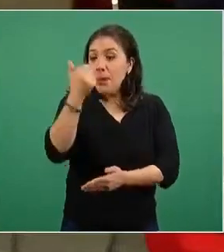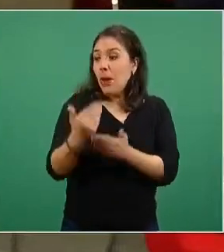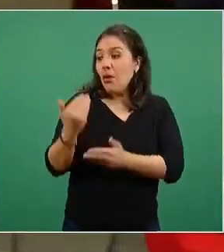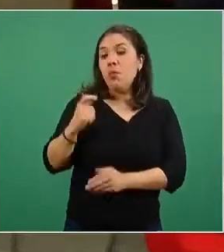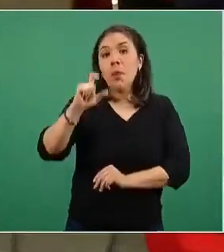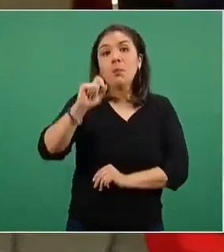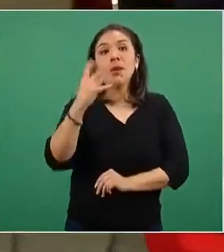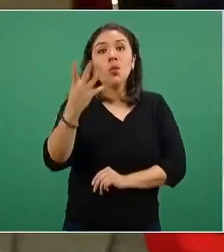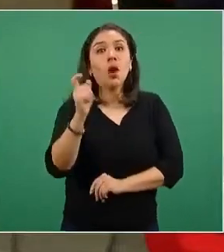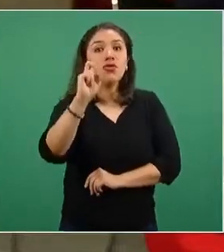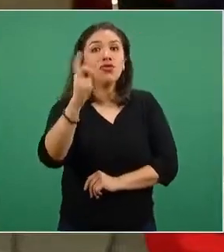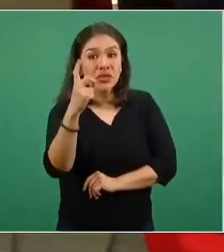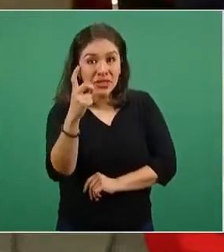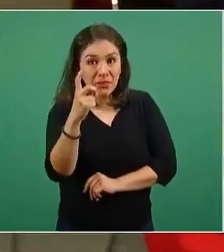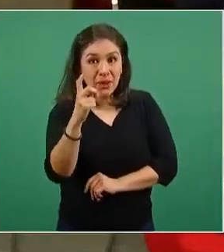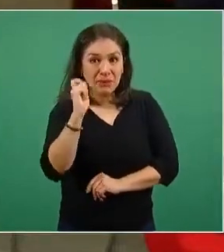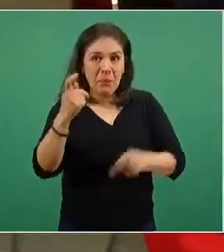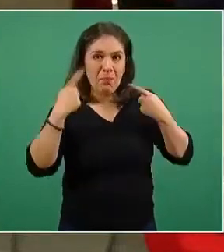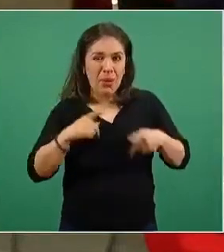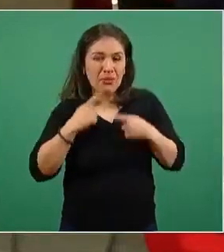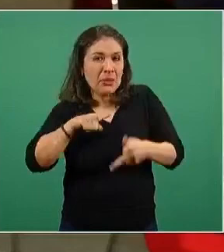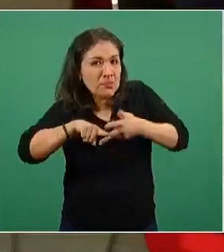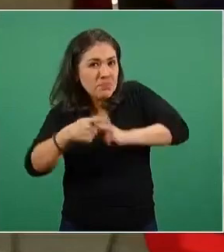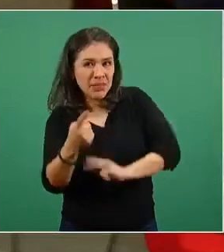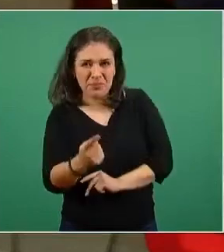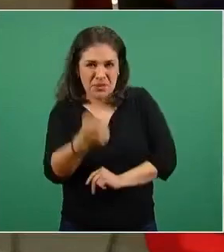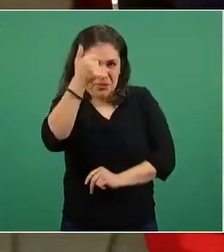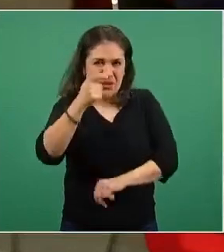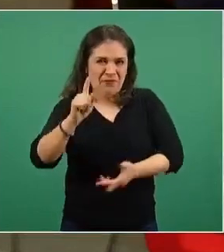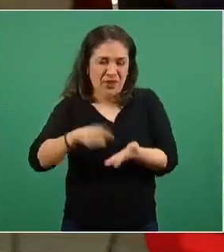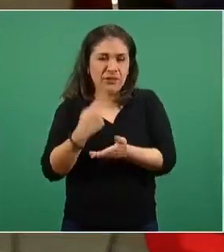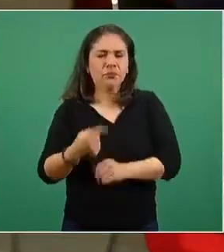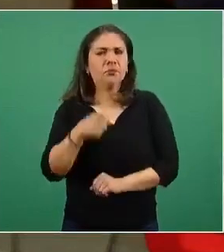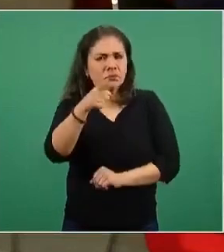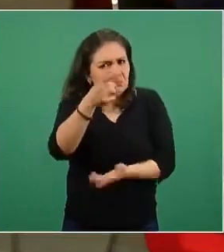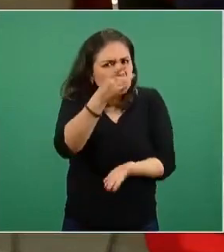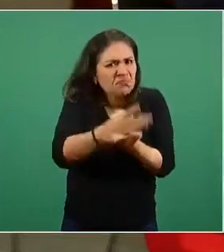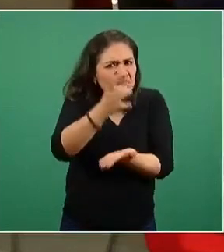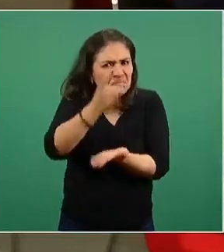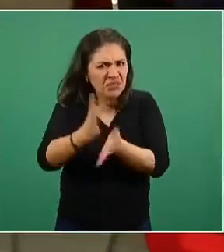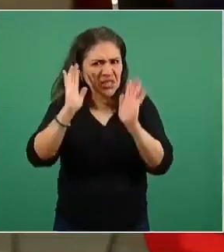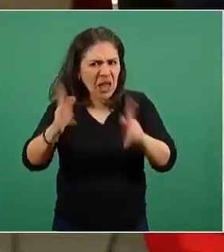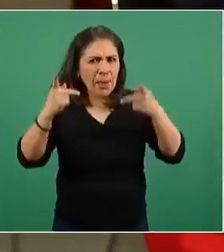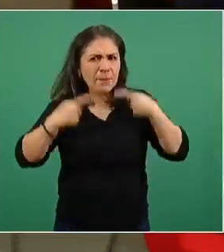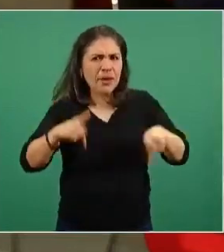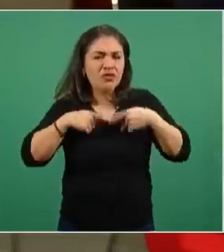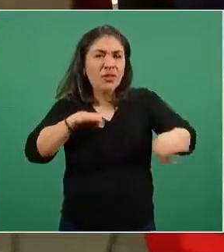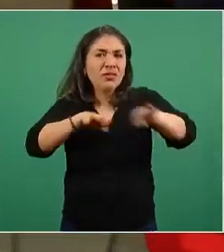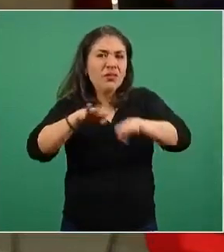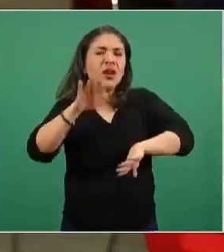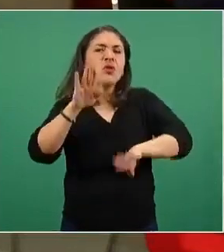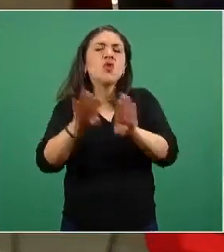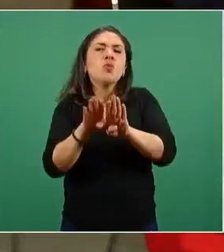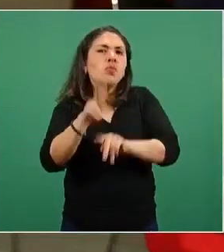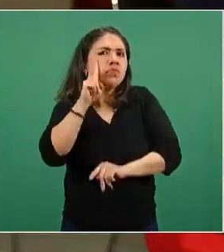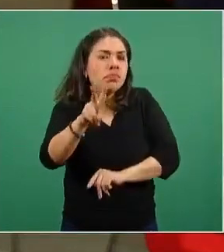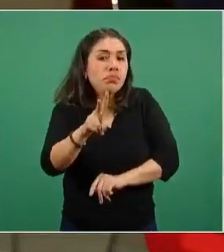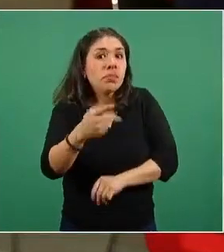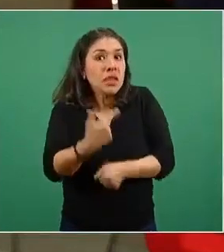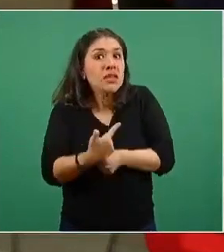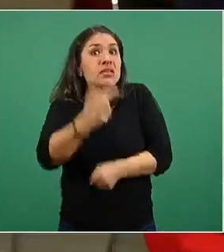de diciembre, las personas que iniciaron. ¿Se han detectado casos, como es personal de alto riesgo, que se